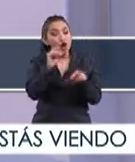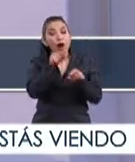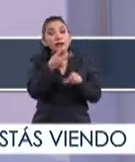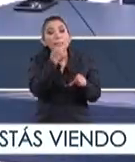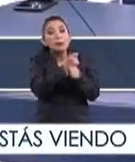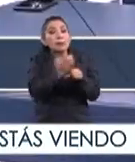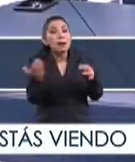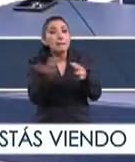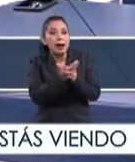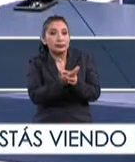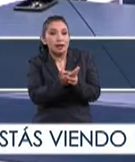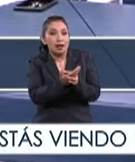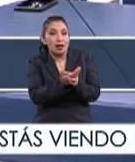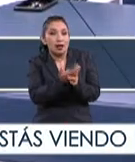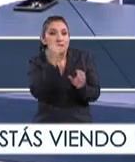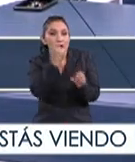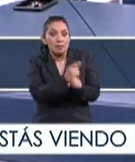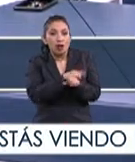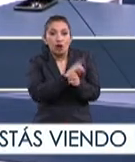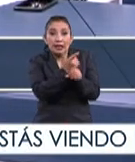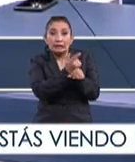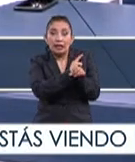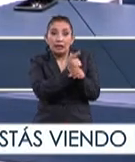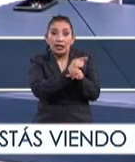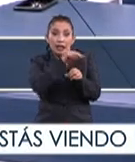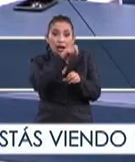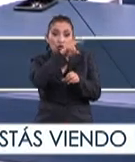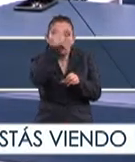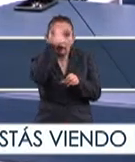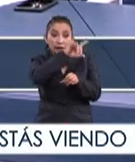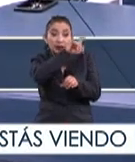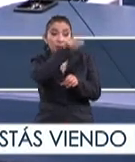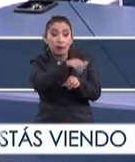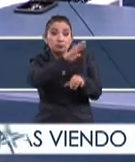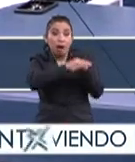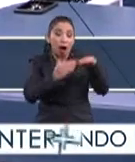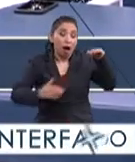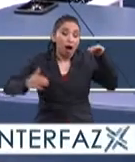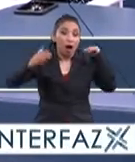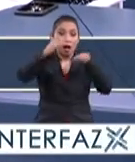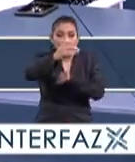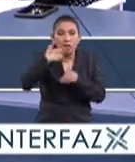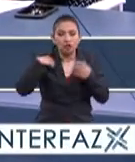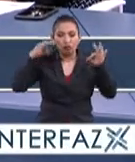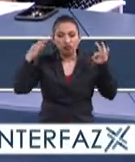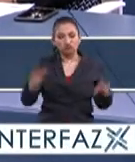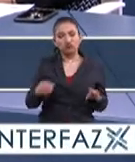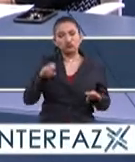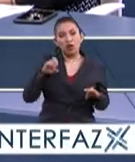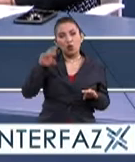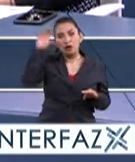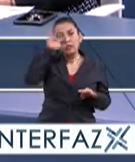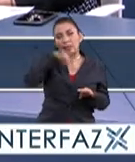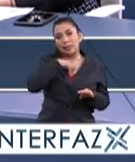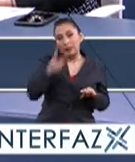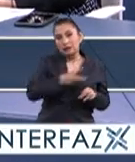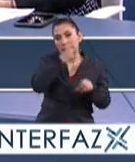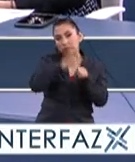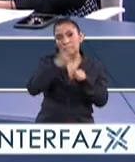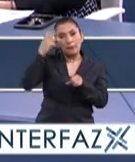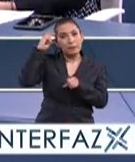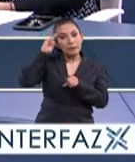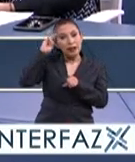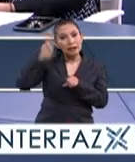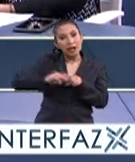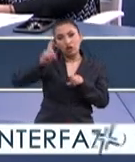es el primer paso. Primero van a salir como licenciados en neurociencias y para que propiamente digan son neurocientíficos hay que haber pasado una maestría